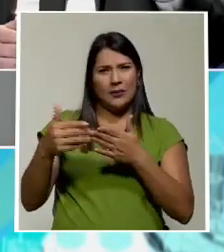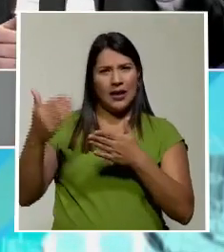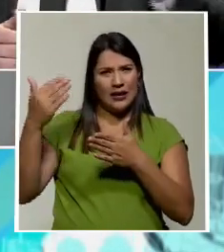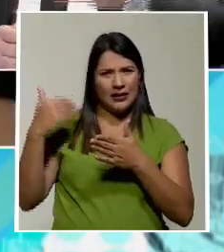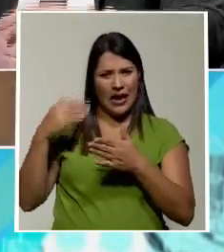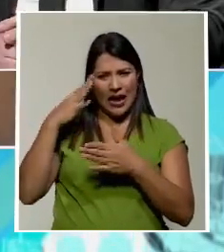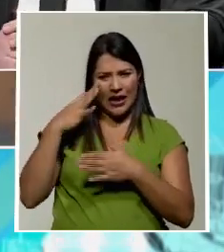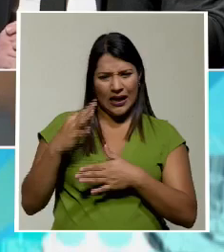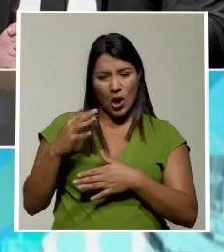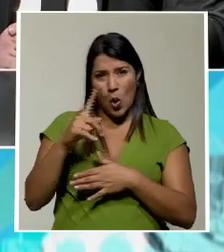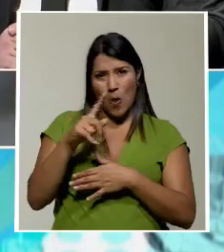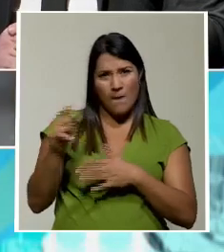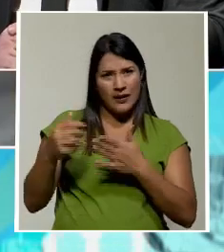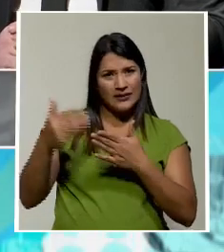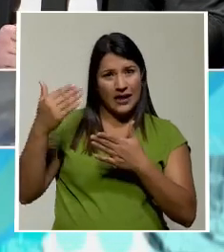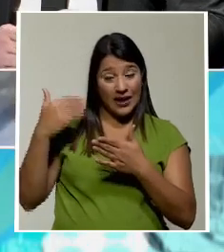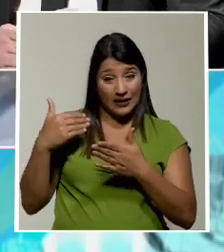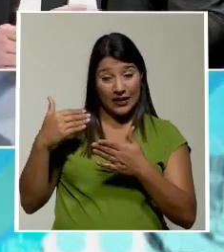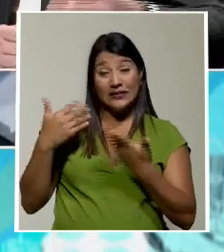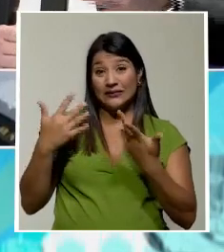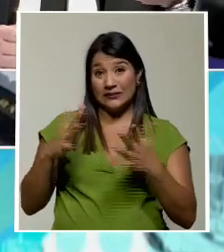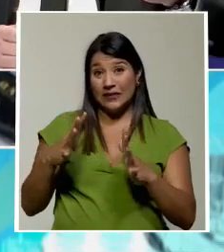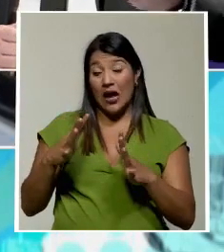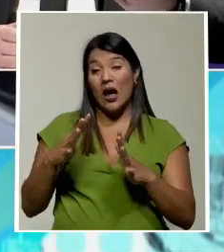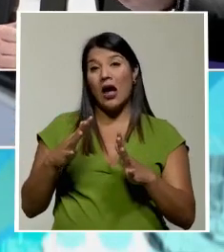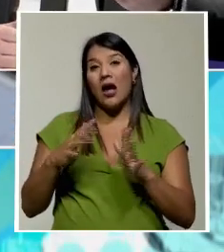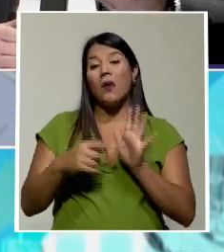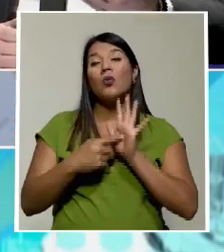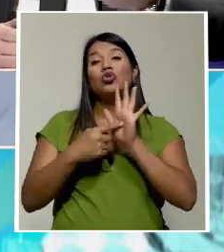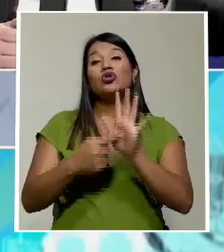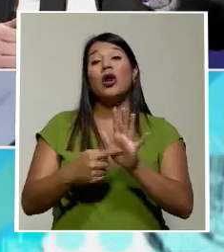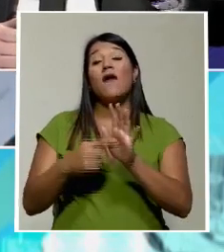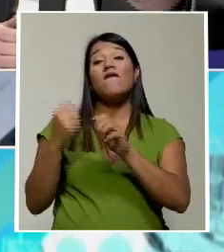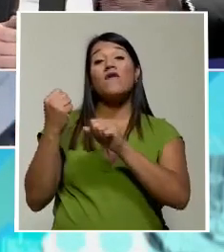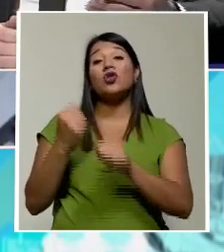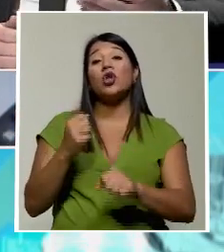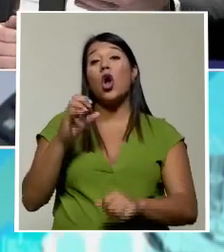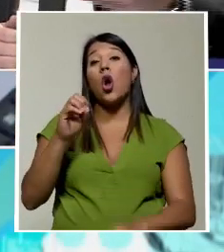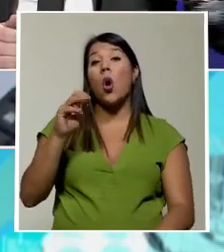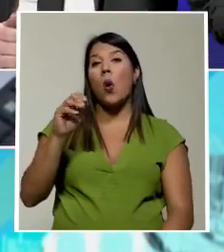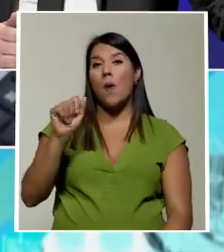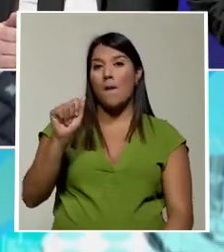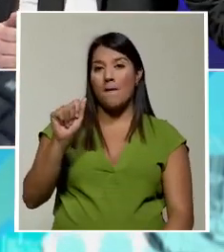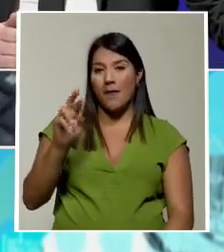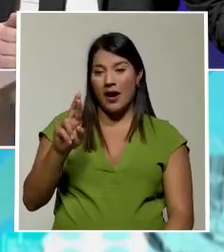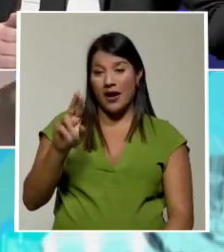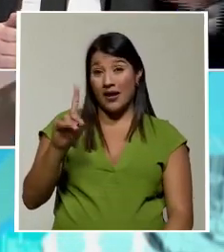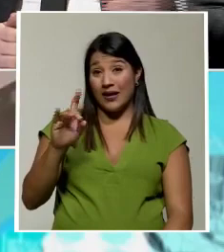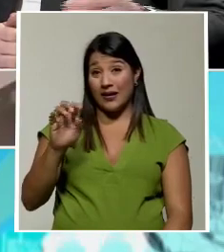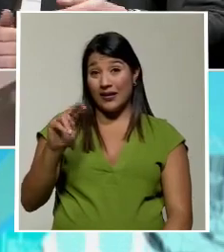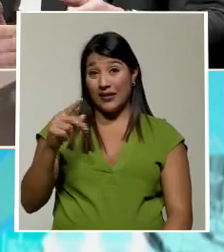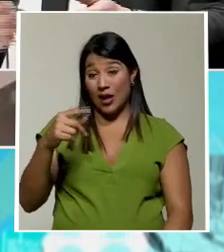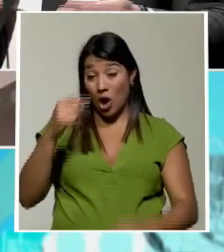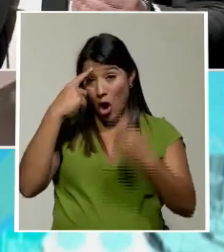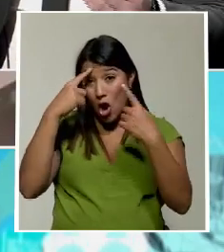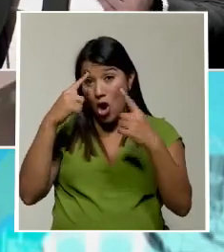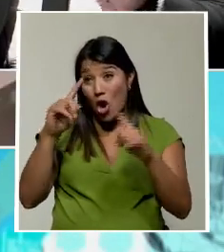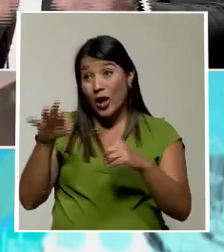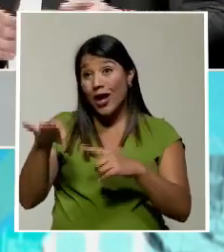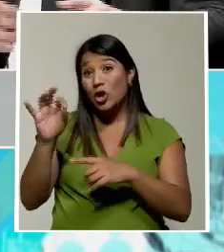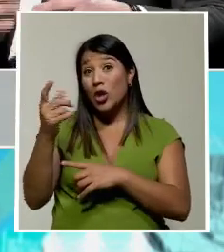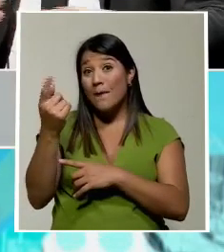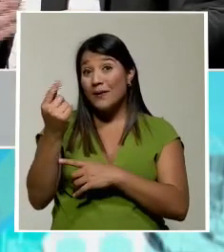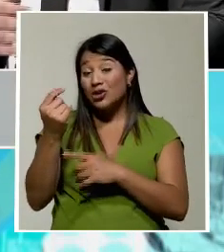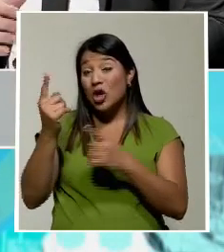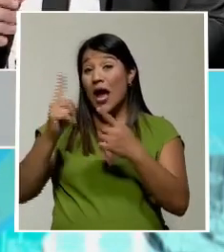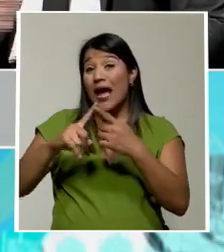creo que hace un mes, salió en prensa cómo la Fundación Omar Dengo logra precios con respecto a la administración pública de hasta la